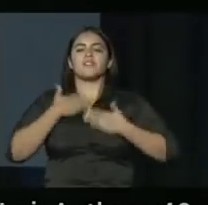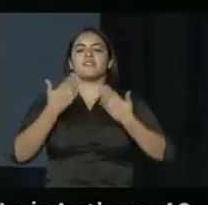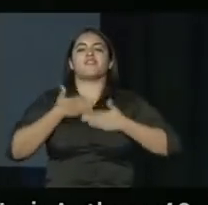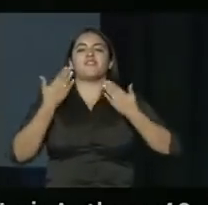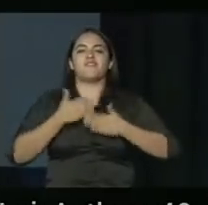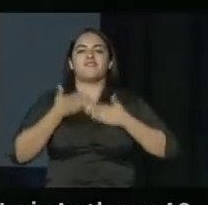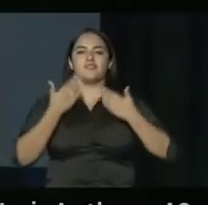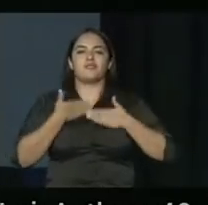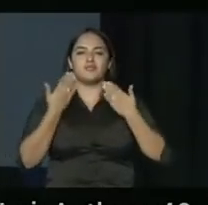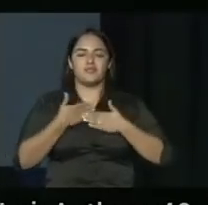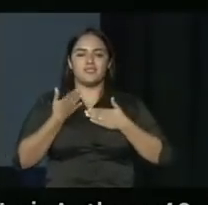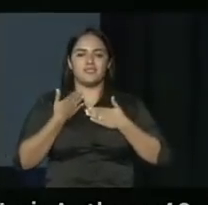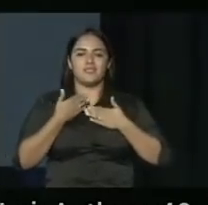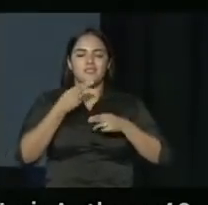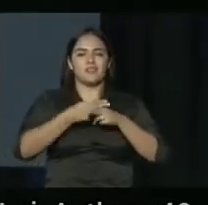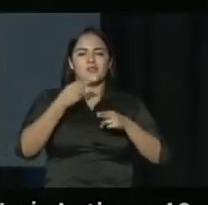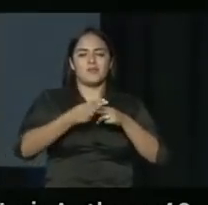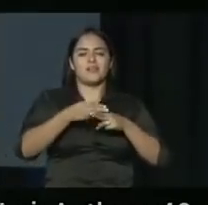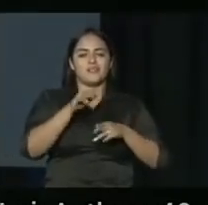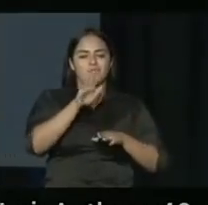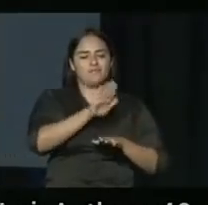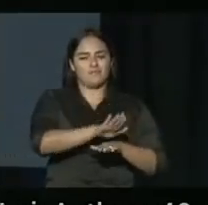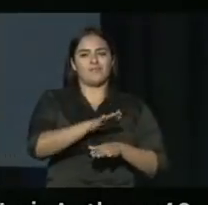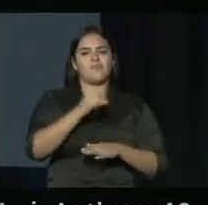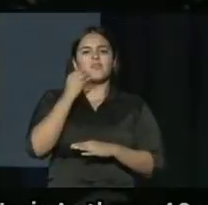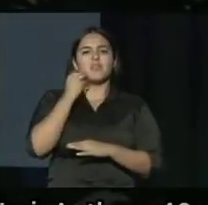de llamarla su hogar.